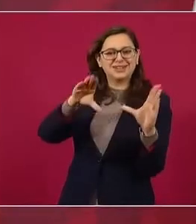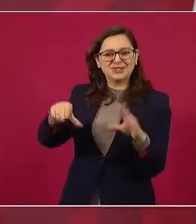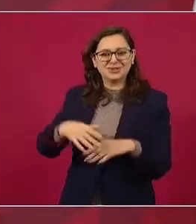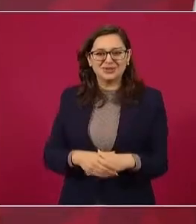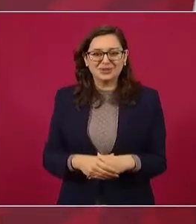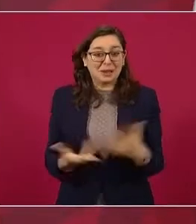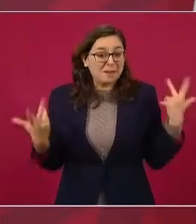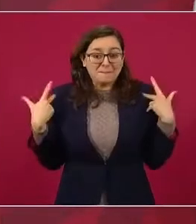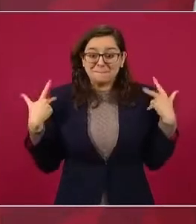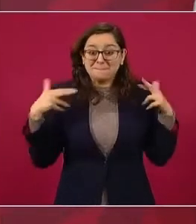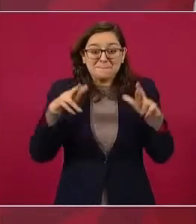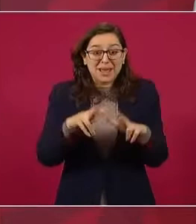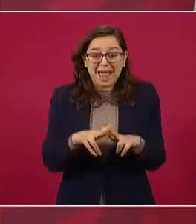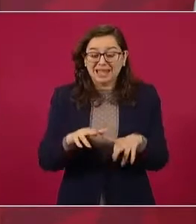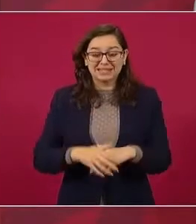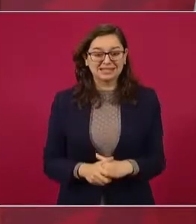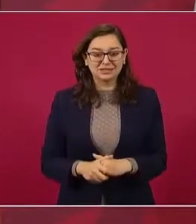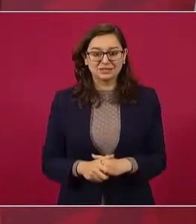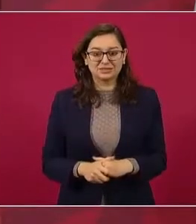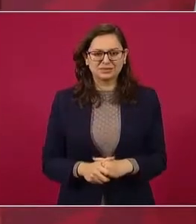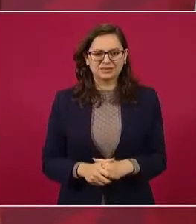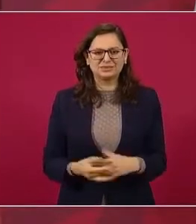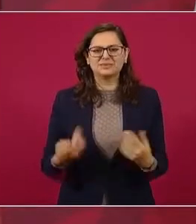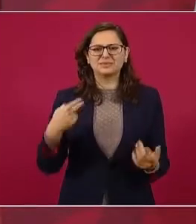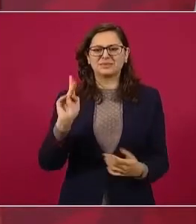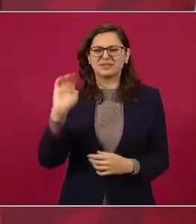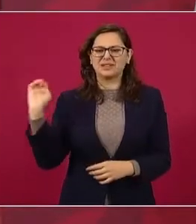tecnócratas irresponsables